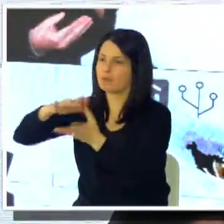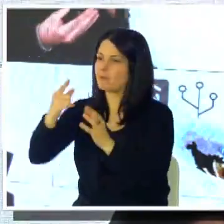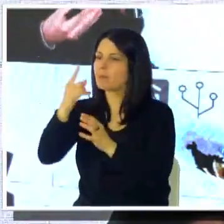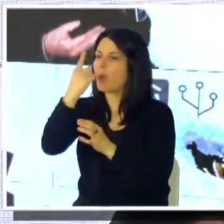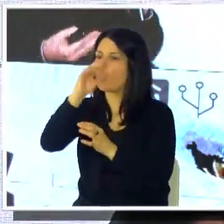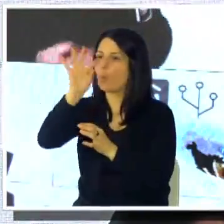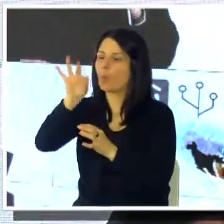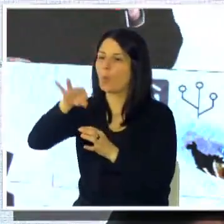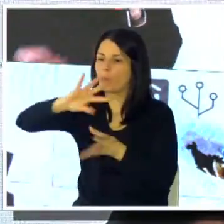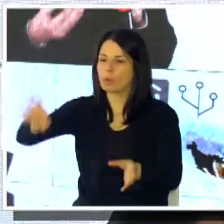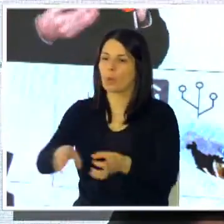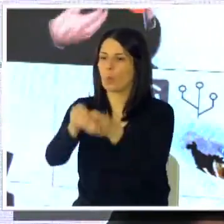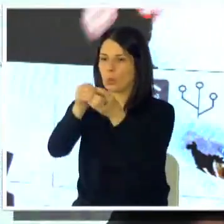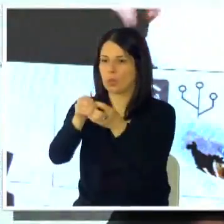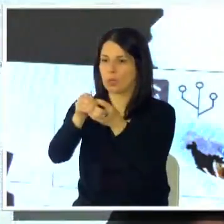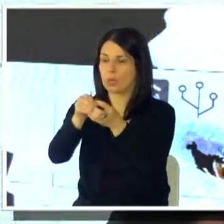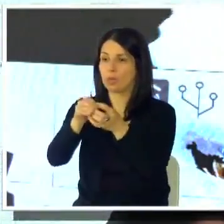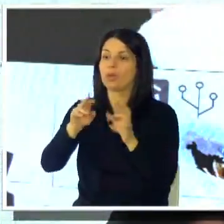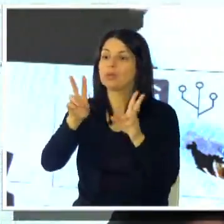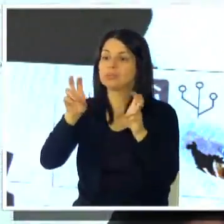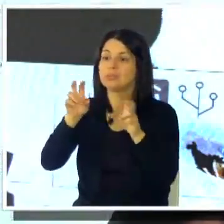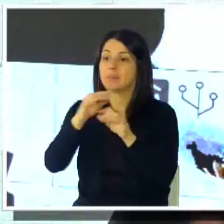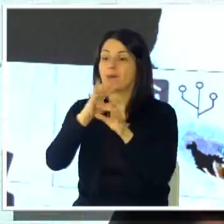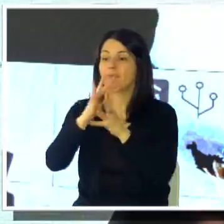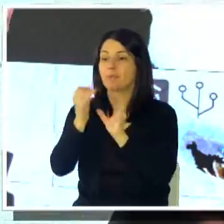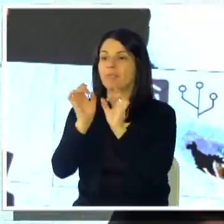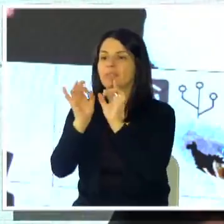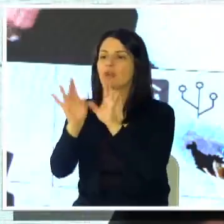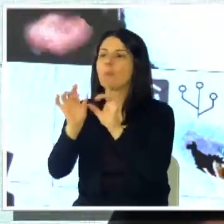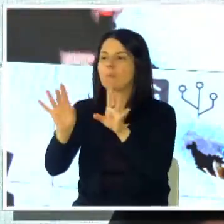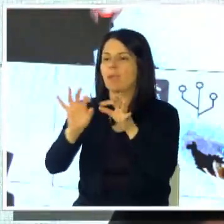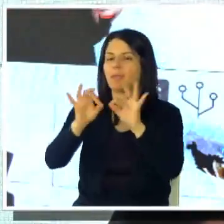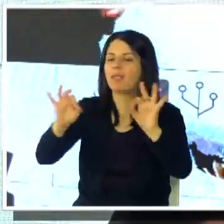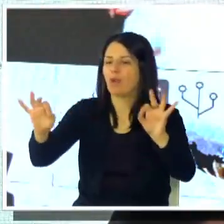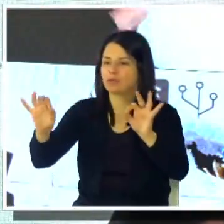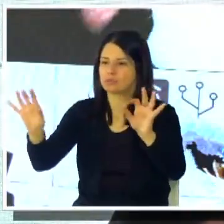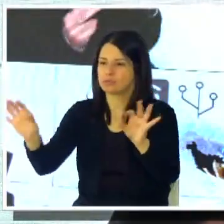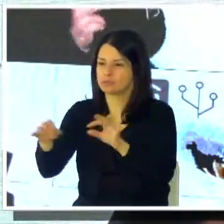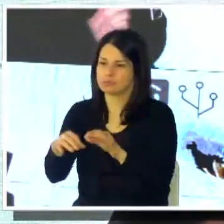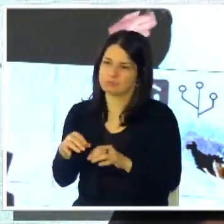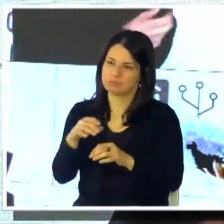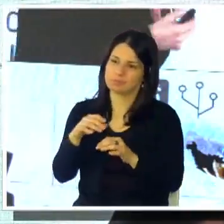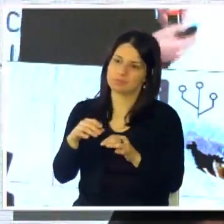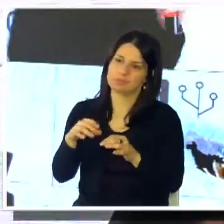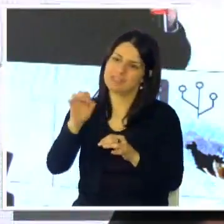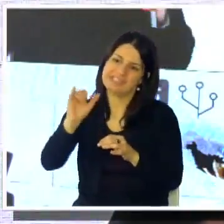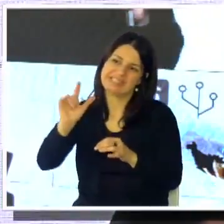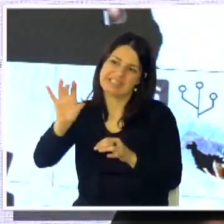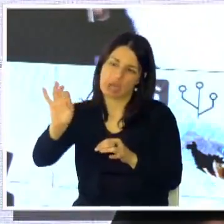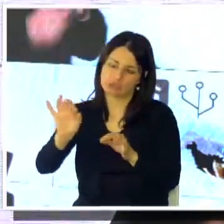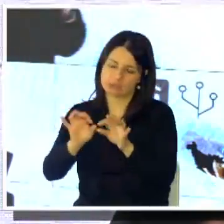sola. El famoso hecho de romper los hilos. No los hilos, los silos.